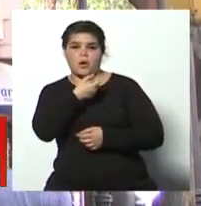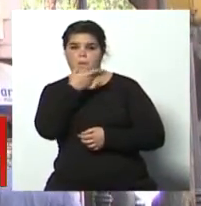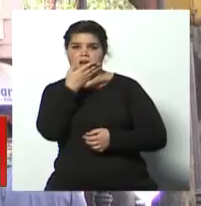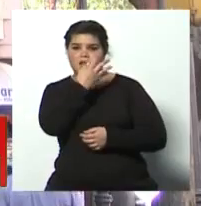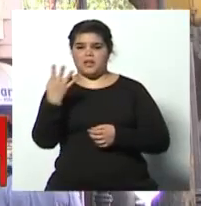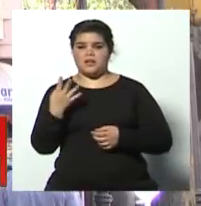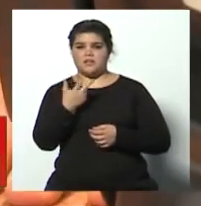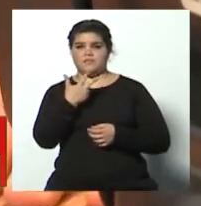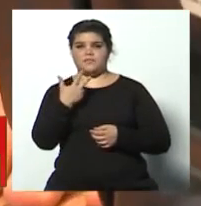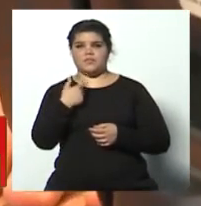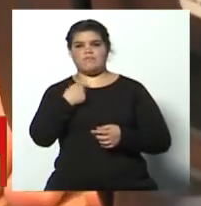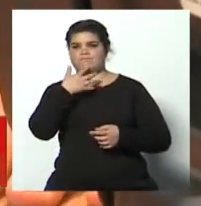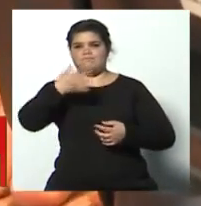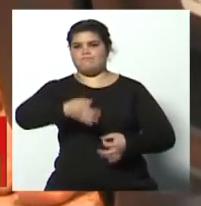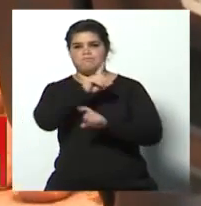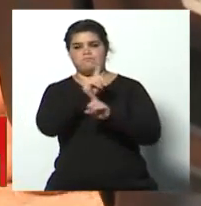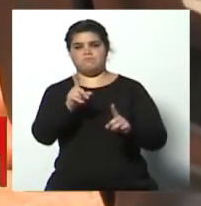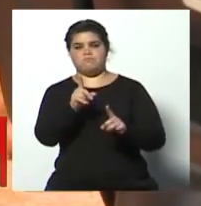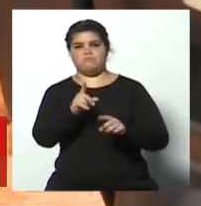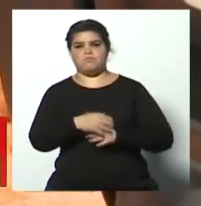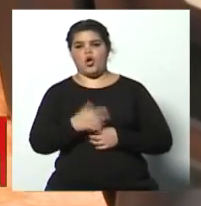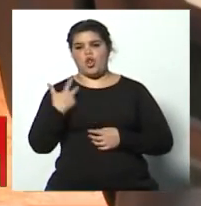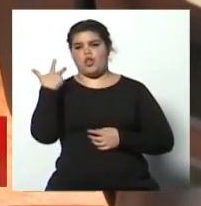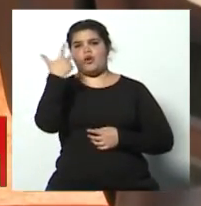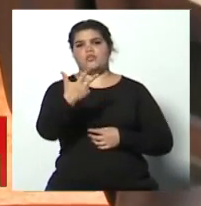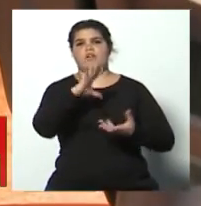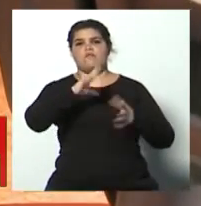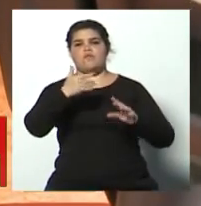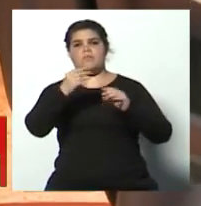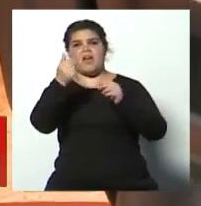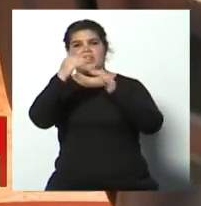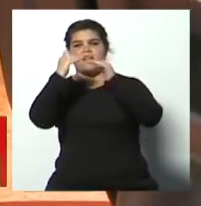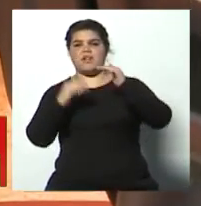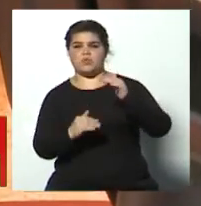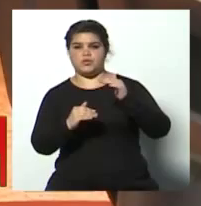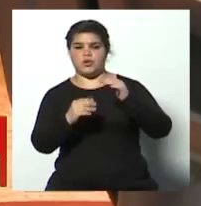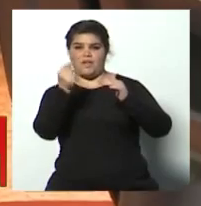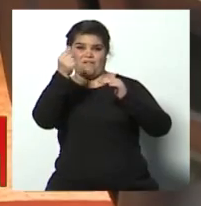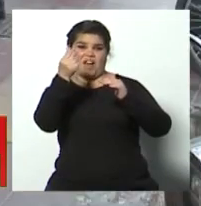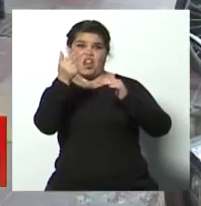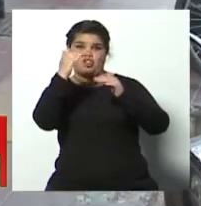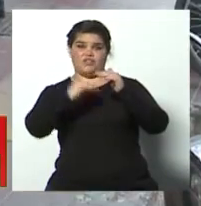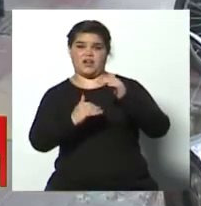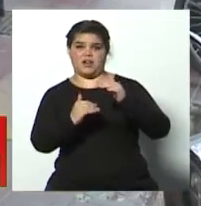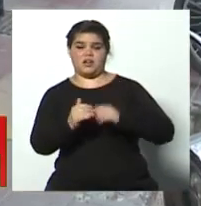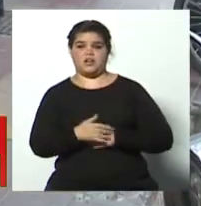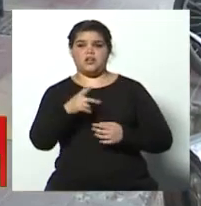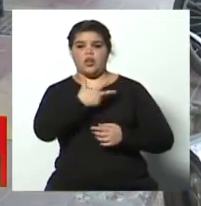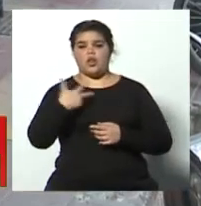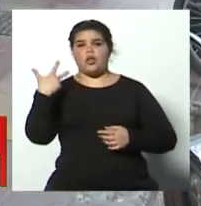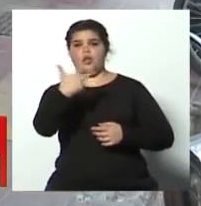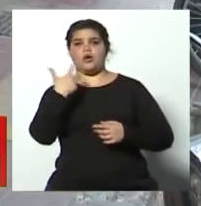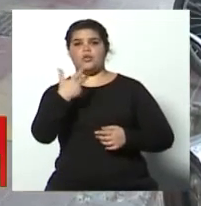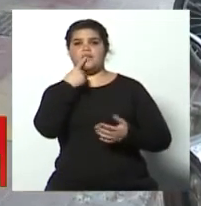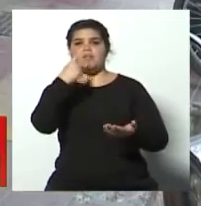económica? Realmente no lo creo. Realmente los tres van a ir por una devaluación importante. Los tres creo que lo van a hacer en